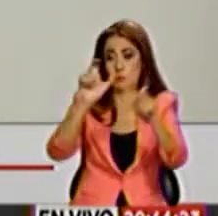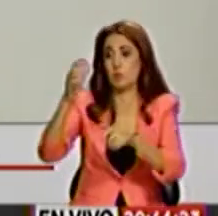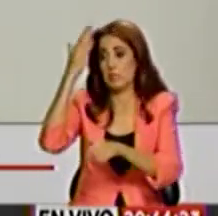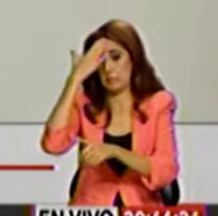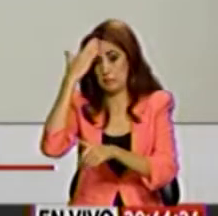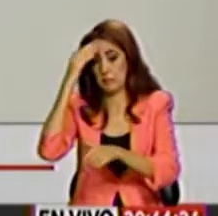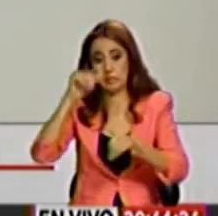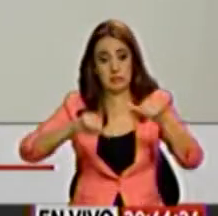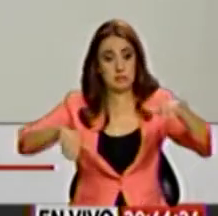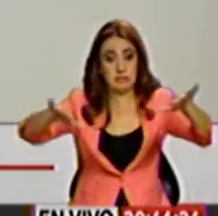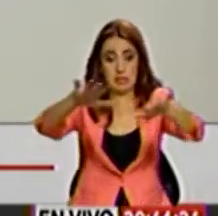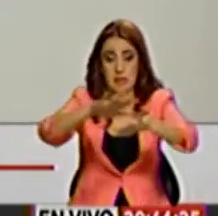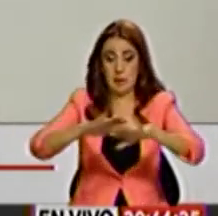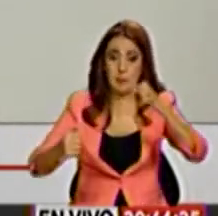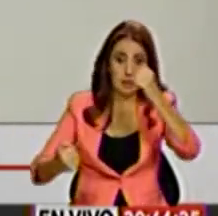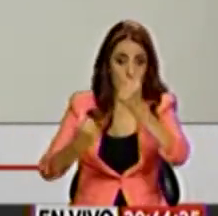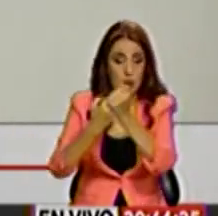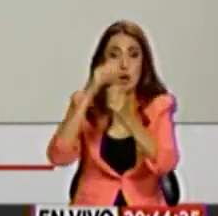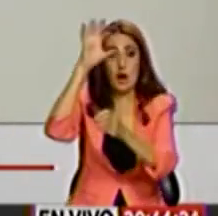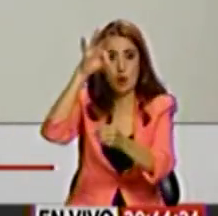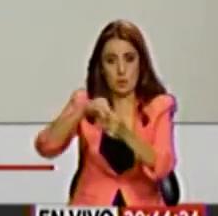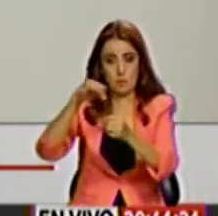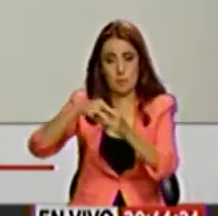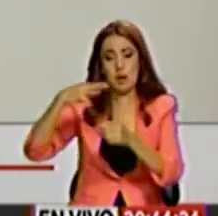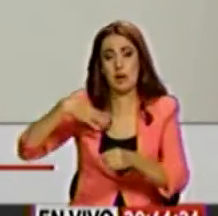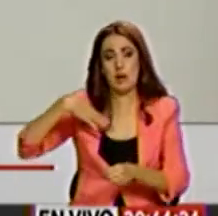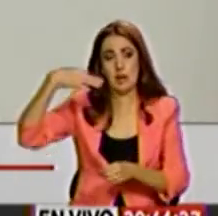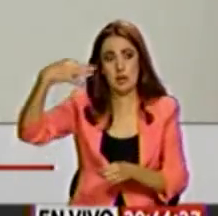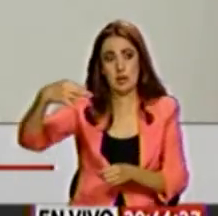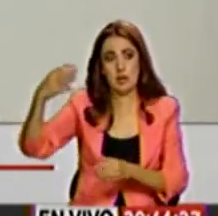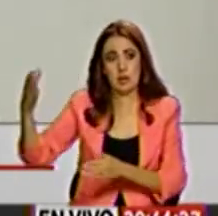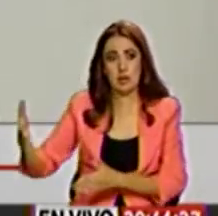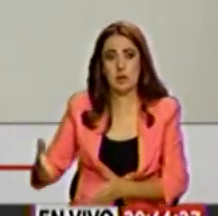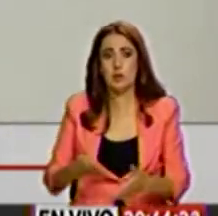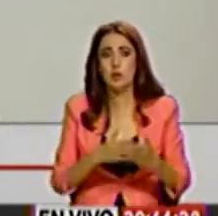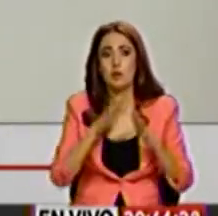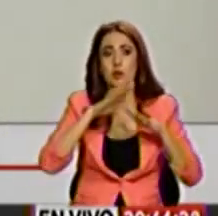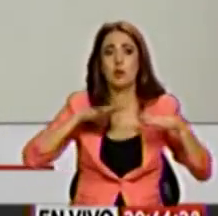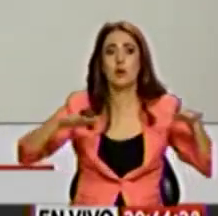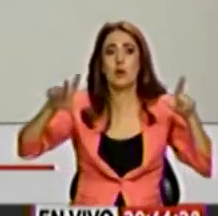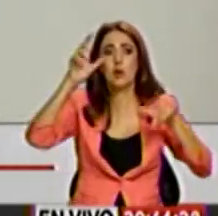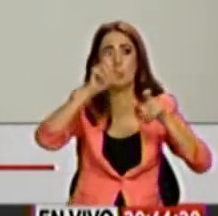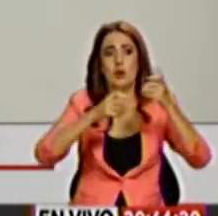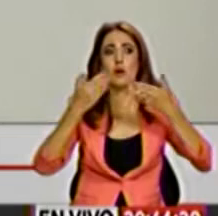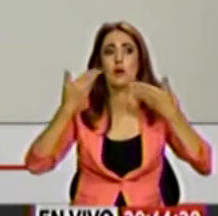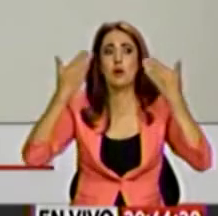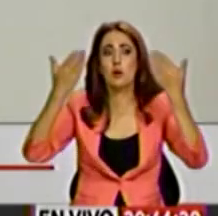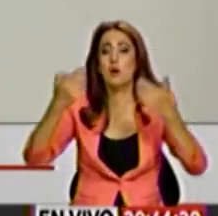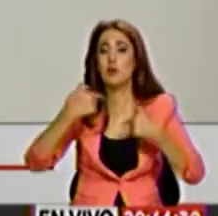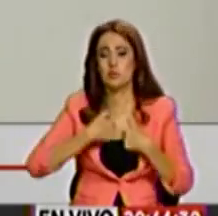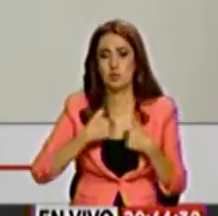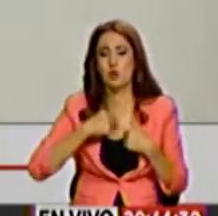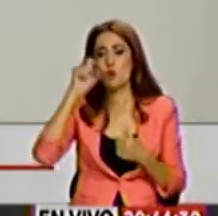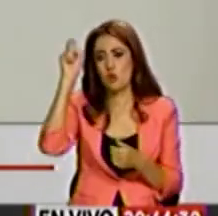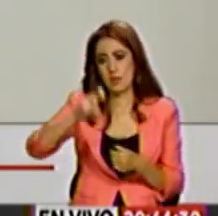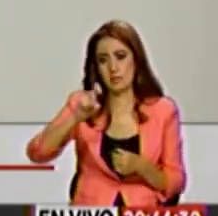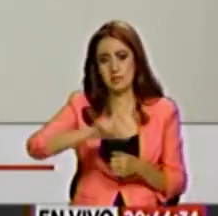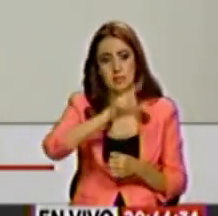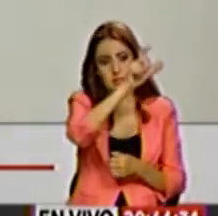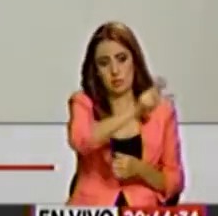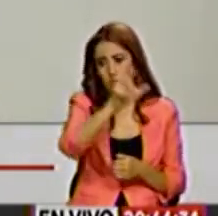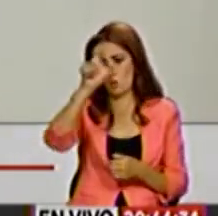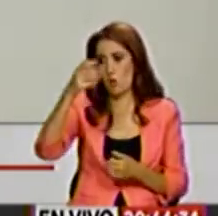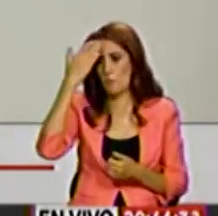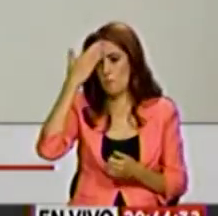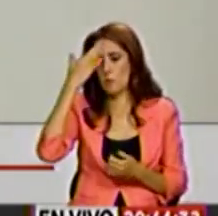a que la ciudadanía ahora sí le exprese al pueblo ecuatoriano y diga, yo necesito estos candidatos porque